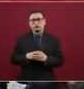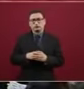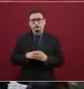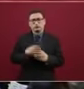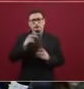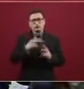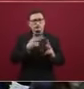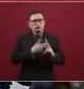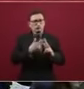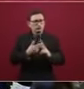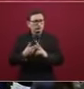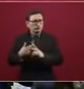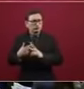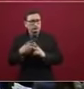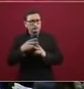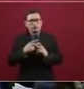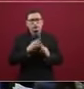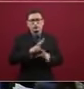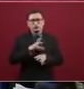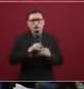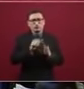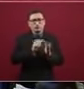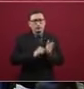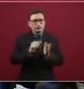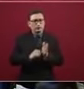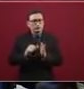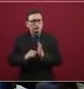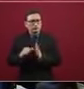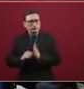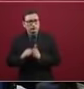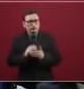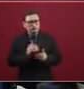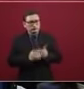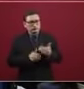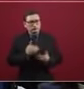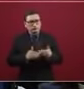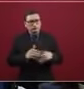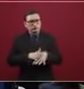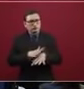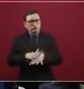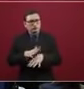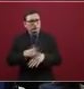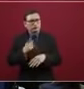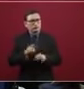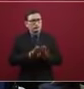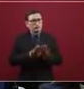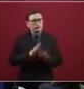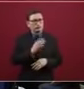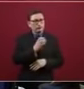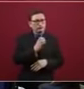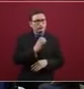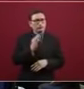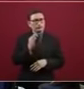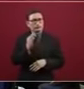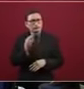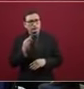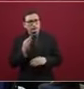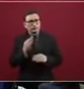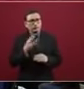homicidios dolosos total mensual. Aquí vienen cómo evolucionaron enero, febrero